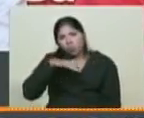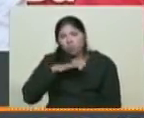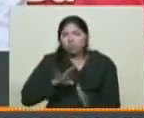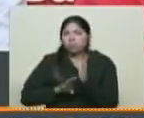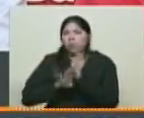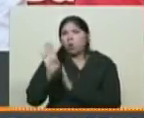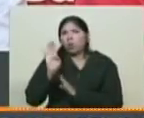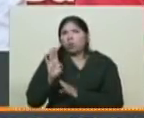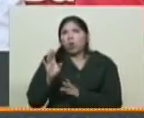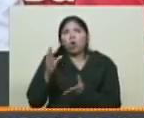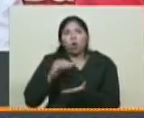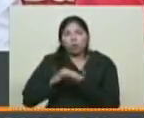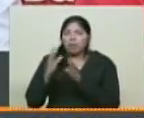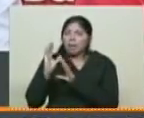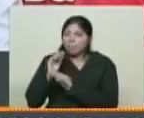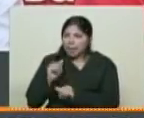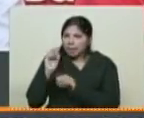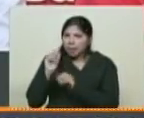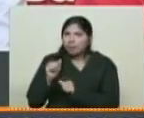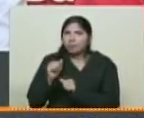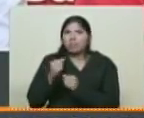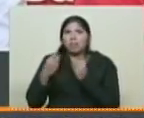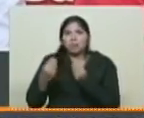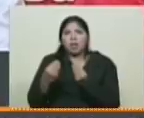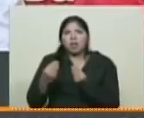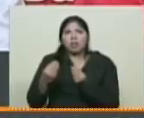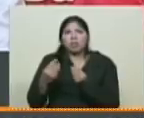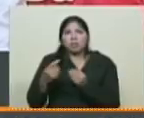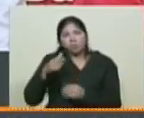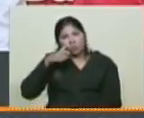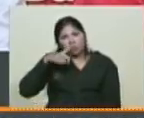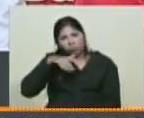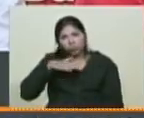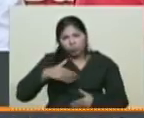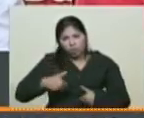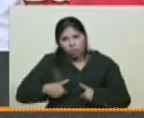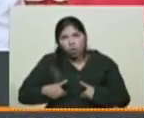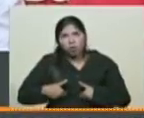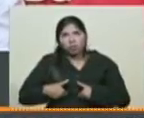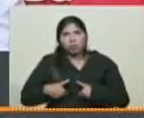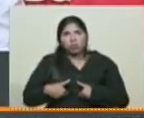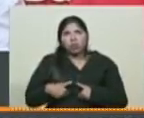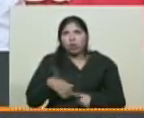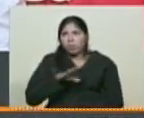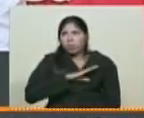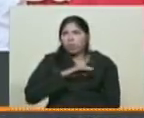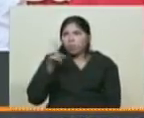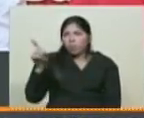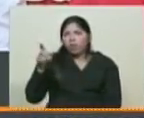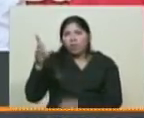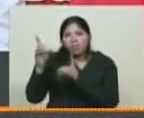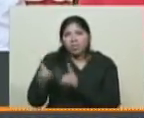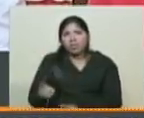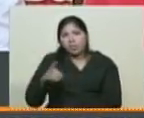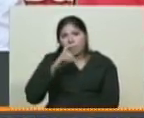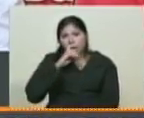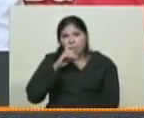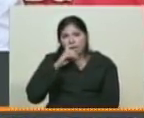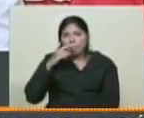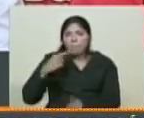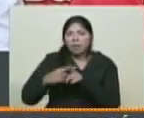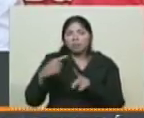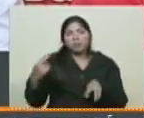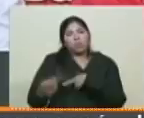vez esperanzados este 2018, ratificamos el esfuerzo que a nombre del presidente Nicolás Maduro, que a nombre de la